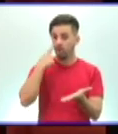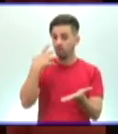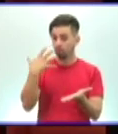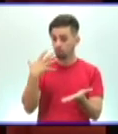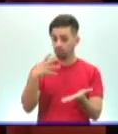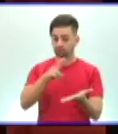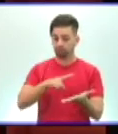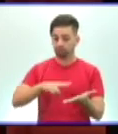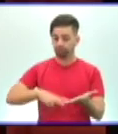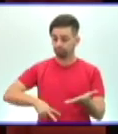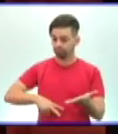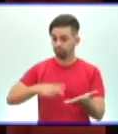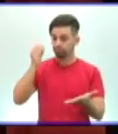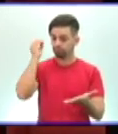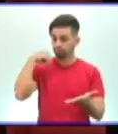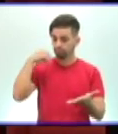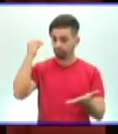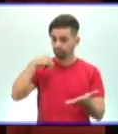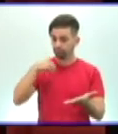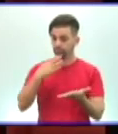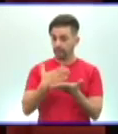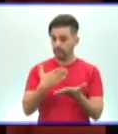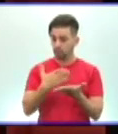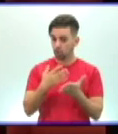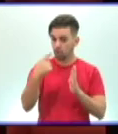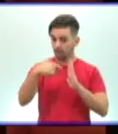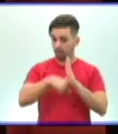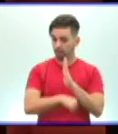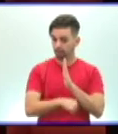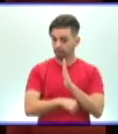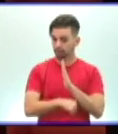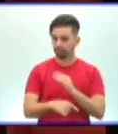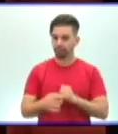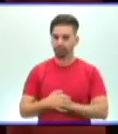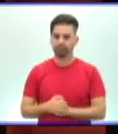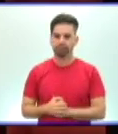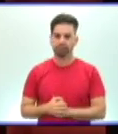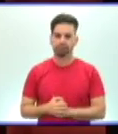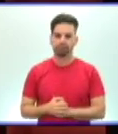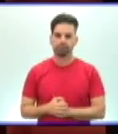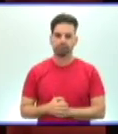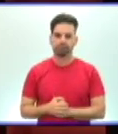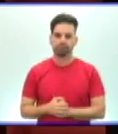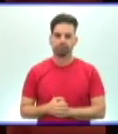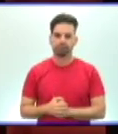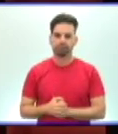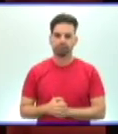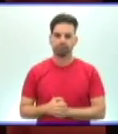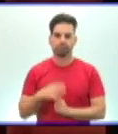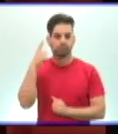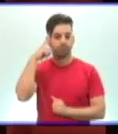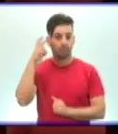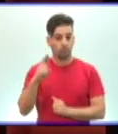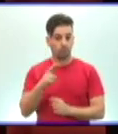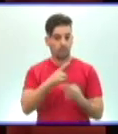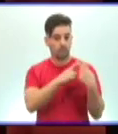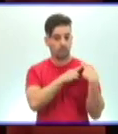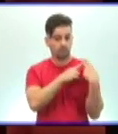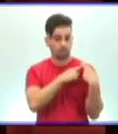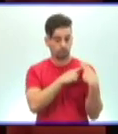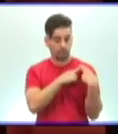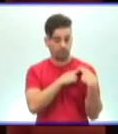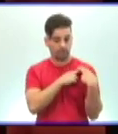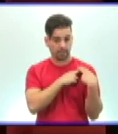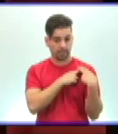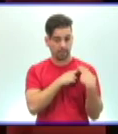aprendiendo acerca de las ciencias naturales y de los elementos que hasta hoy han aprendido. Recuerden la responsabilidad que tenemos